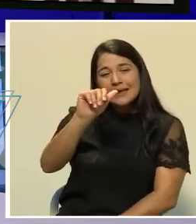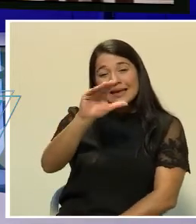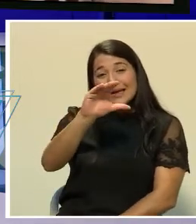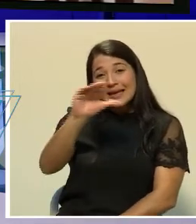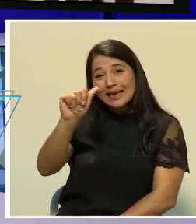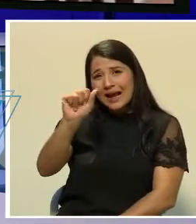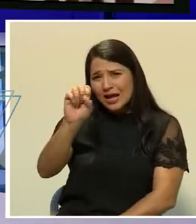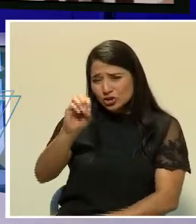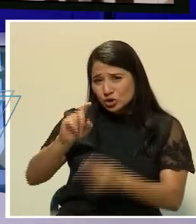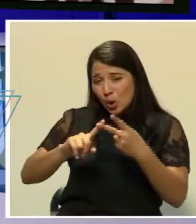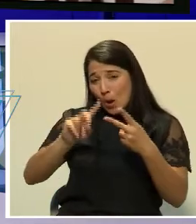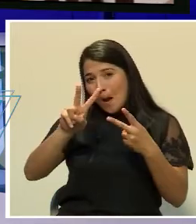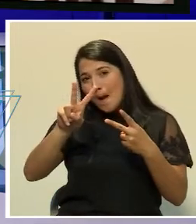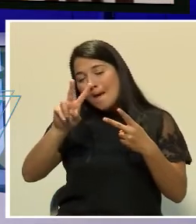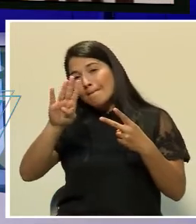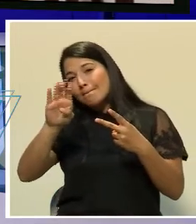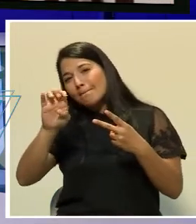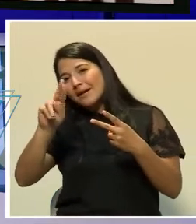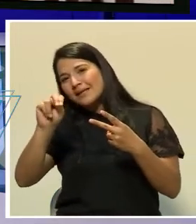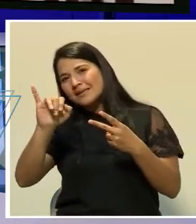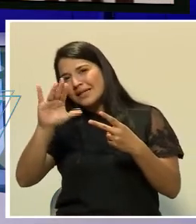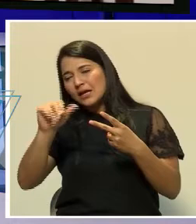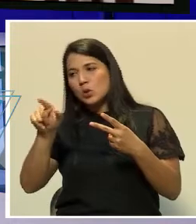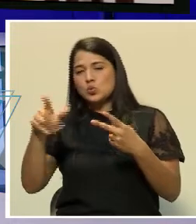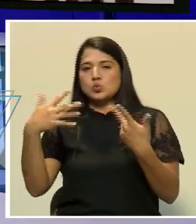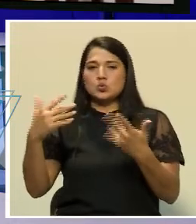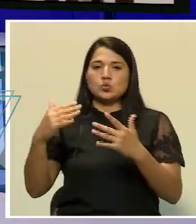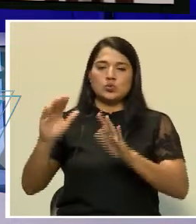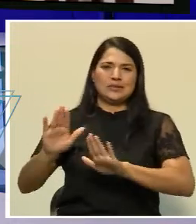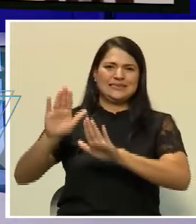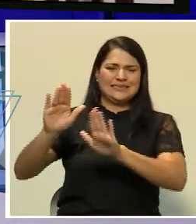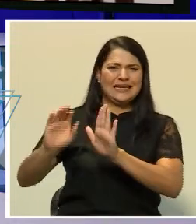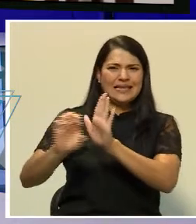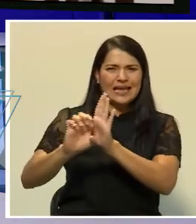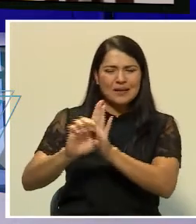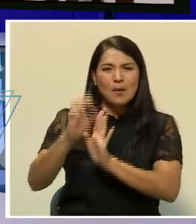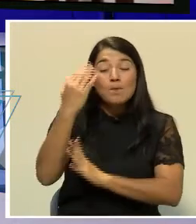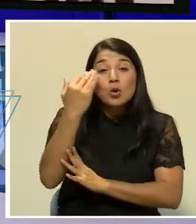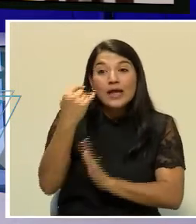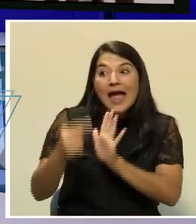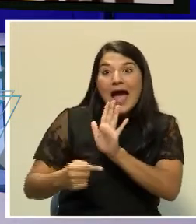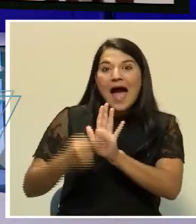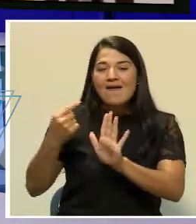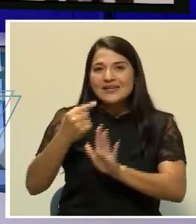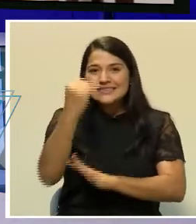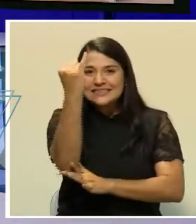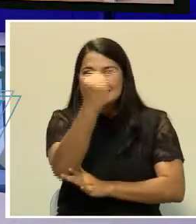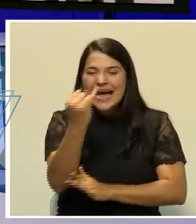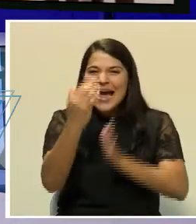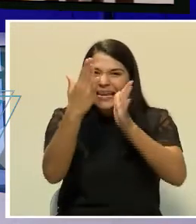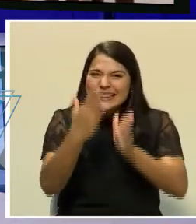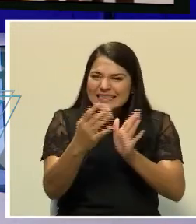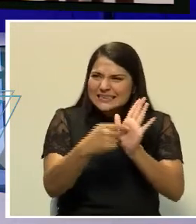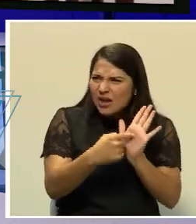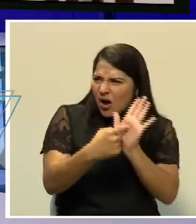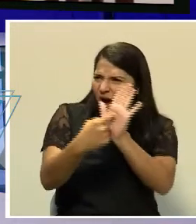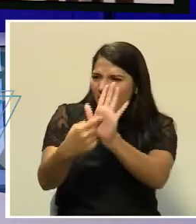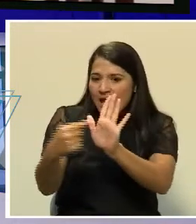es excelentísimo, porque muchas veces los artistas suelen ser como los premonitores o